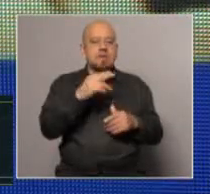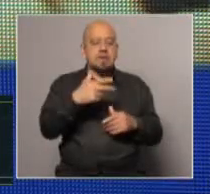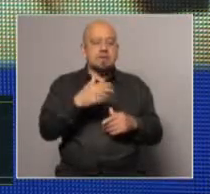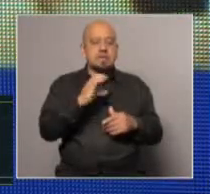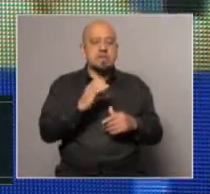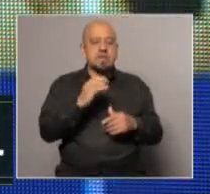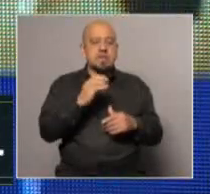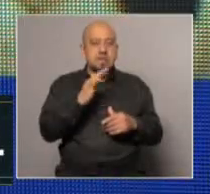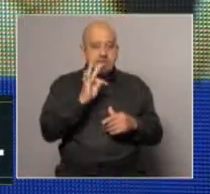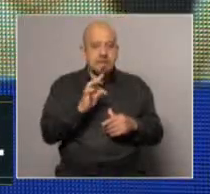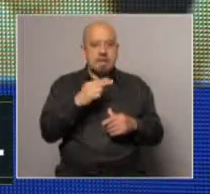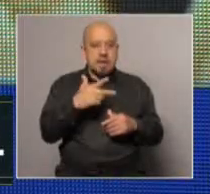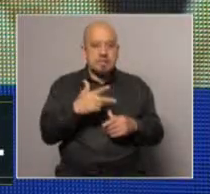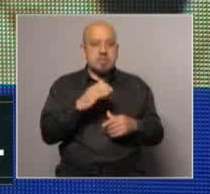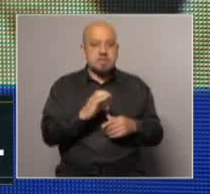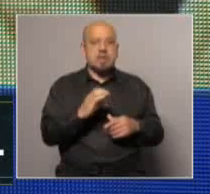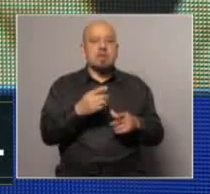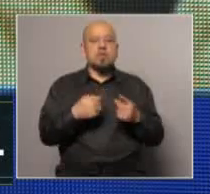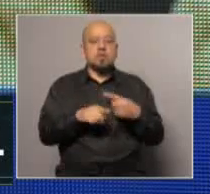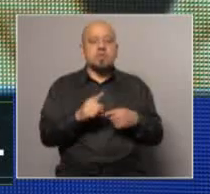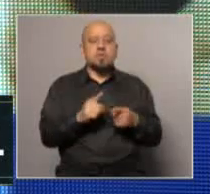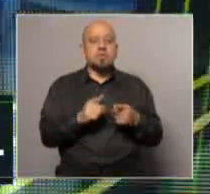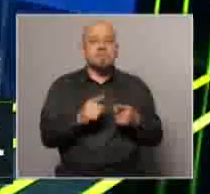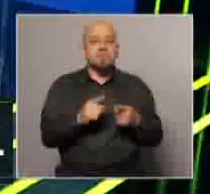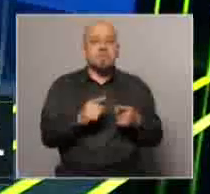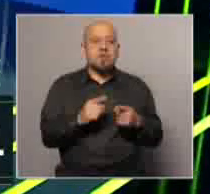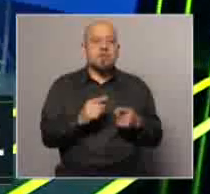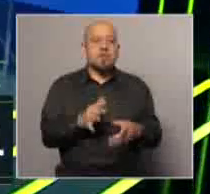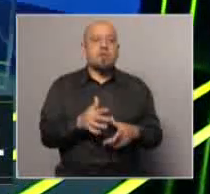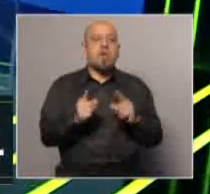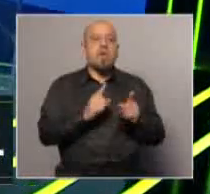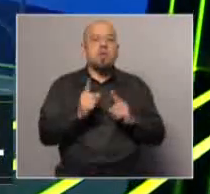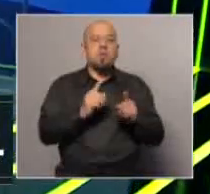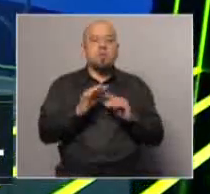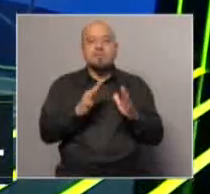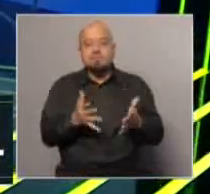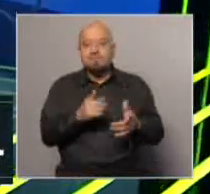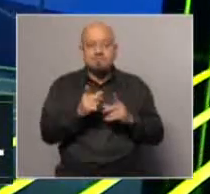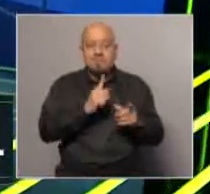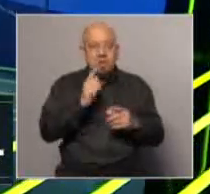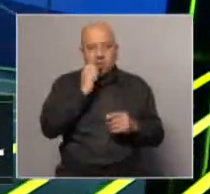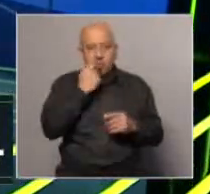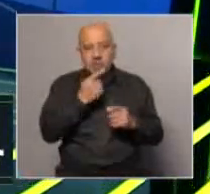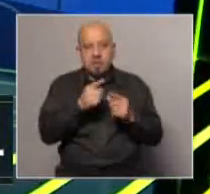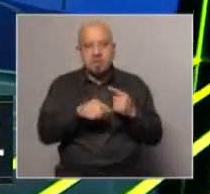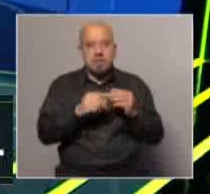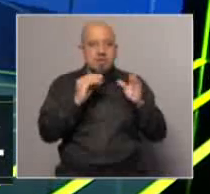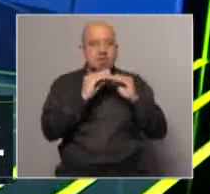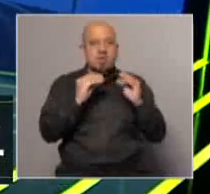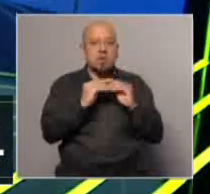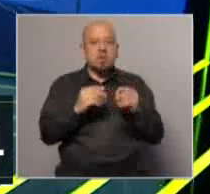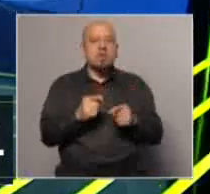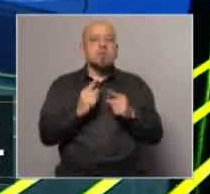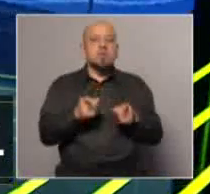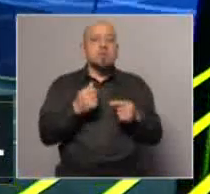lo cual además, digamos... hay a quienes no les gusta, eso es lo que pasa.